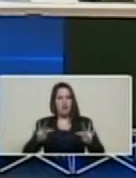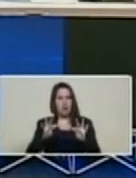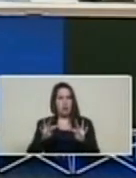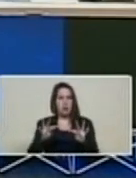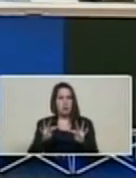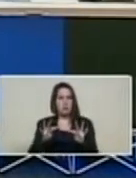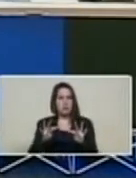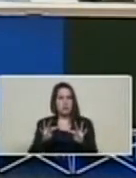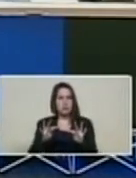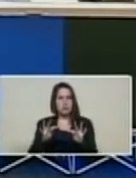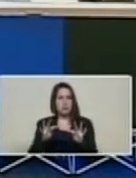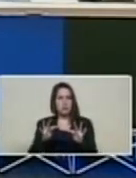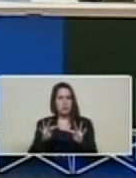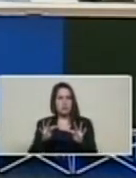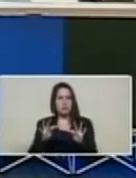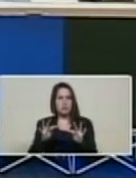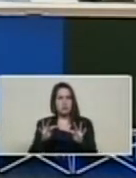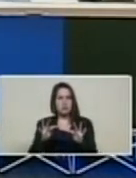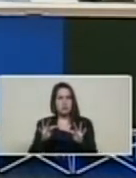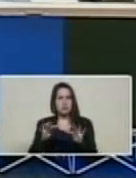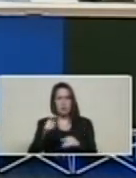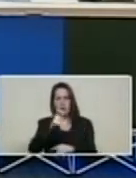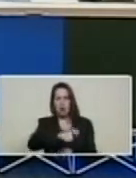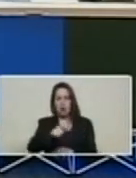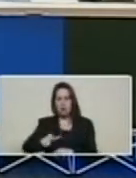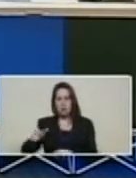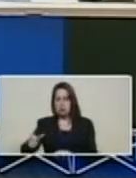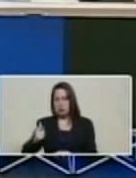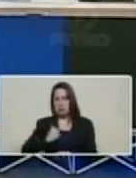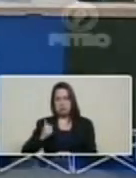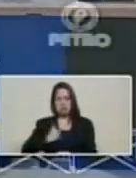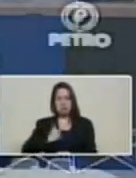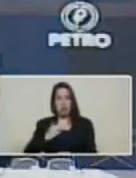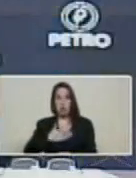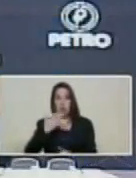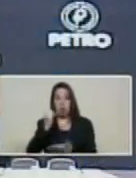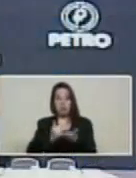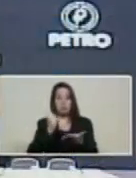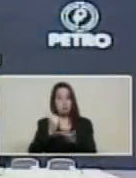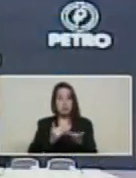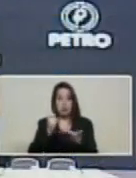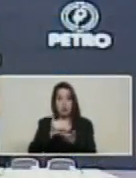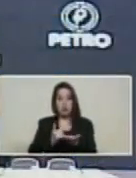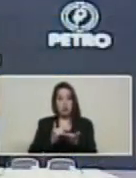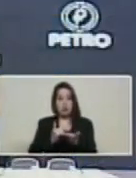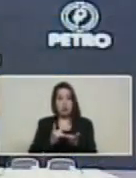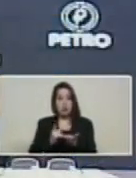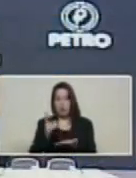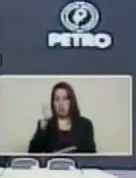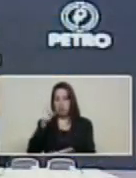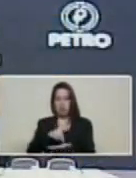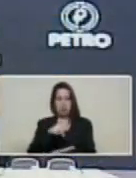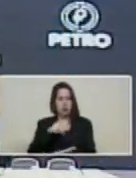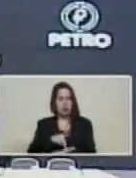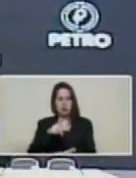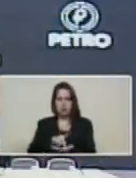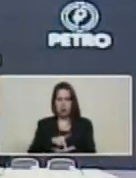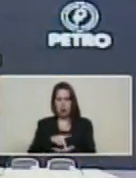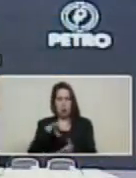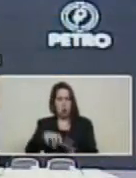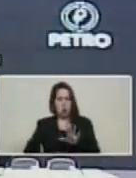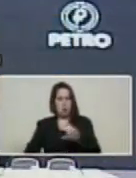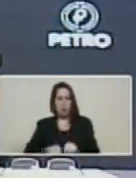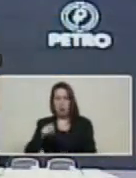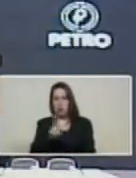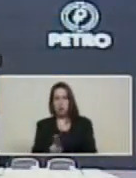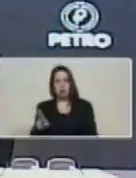que cualquier venezolano pueda inscribirse y participar del petro. El